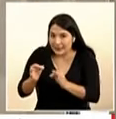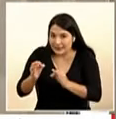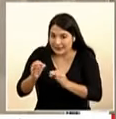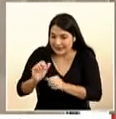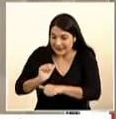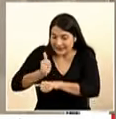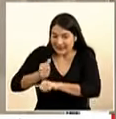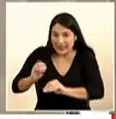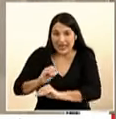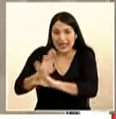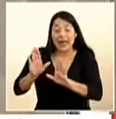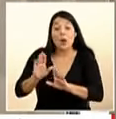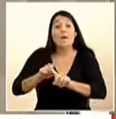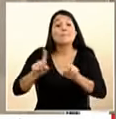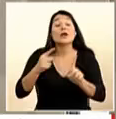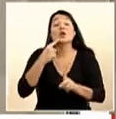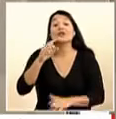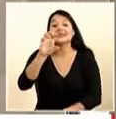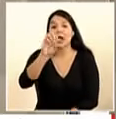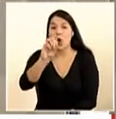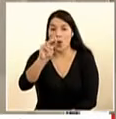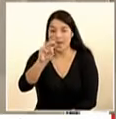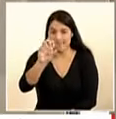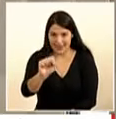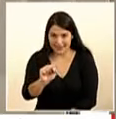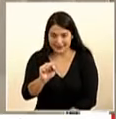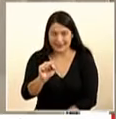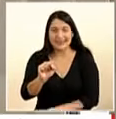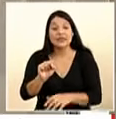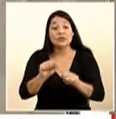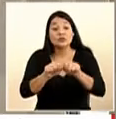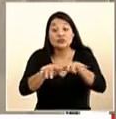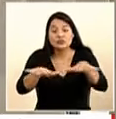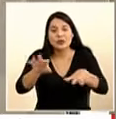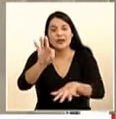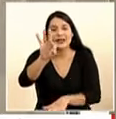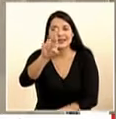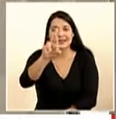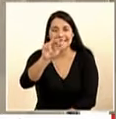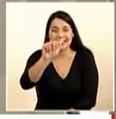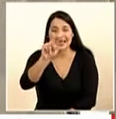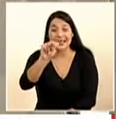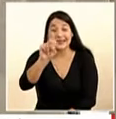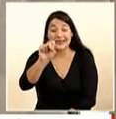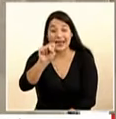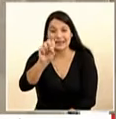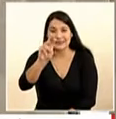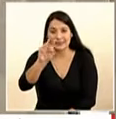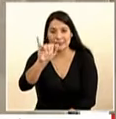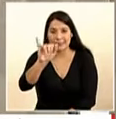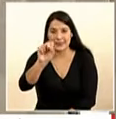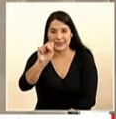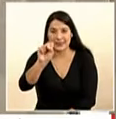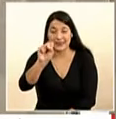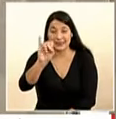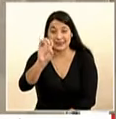acuerdo a la definición que da la uem es de transmisión comunitaria no tenemos escenario en ese sentido que no hay transmisión ampliada